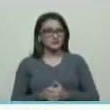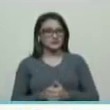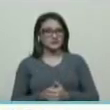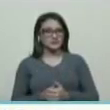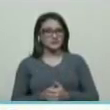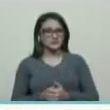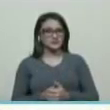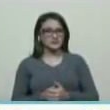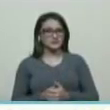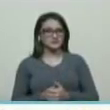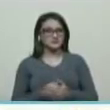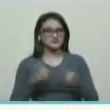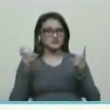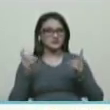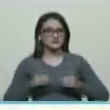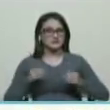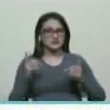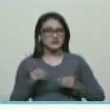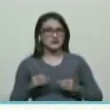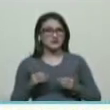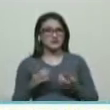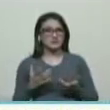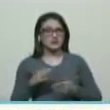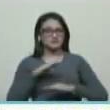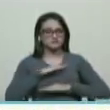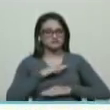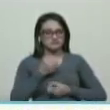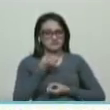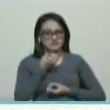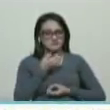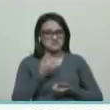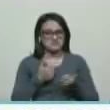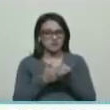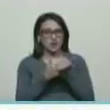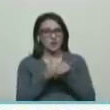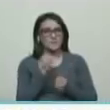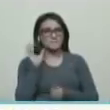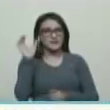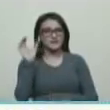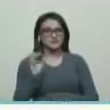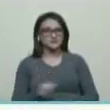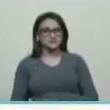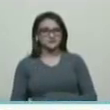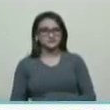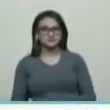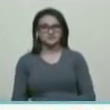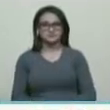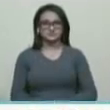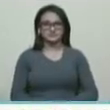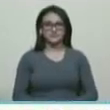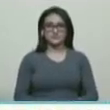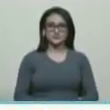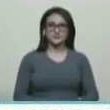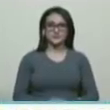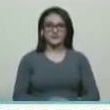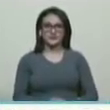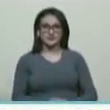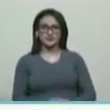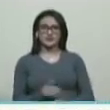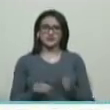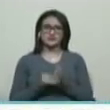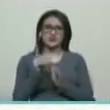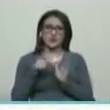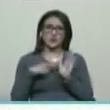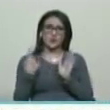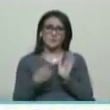hemos decidido sean para el bien de nuestras naciones, para el desarrollo integral en el campo